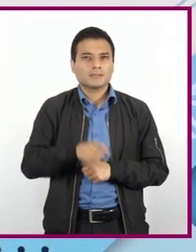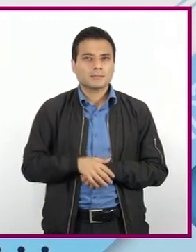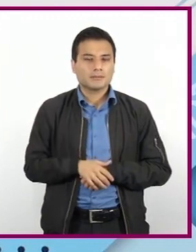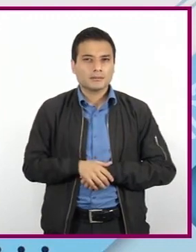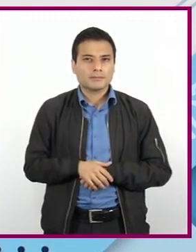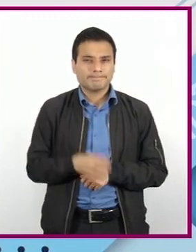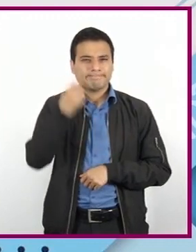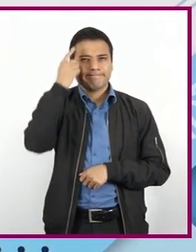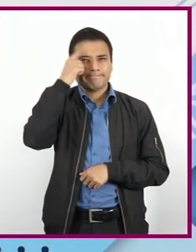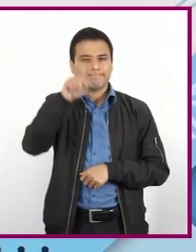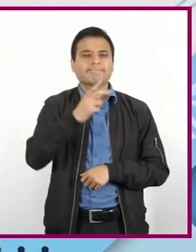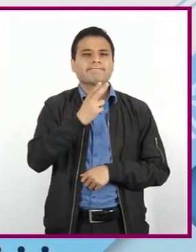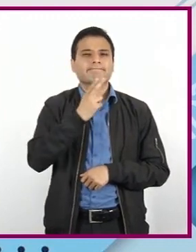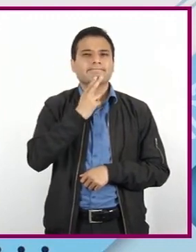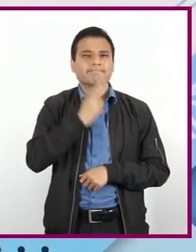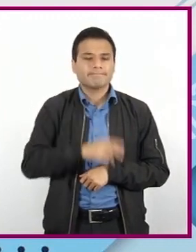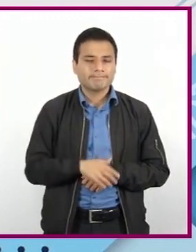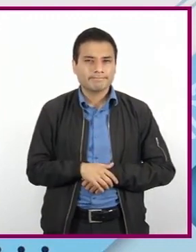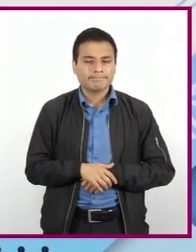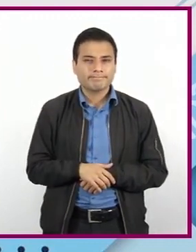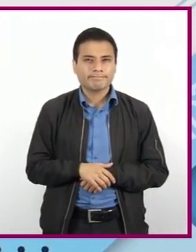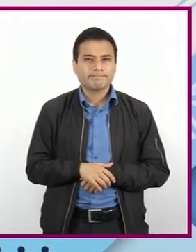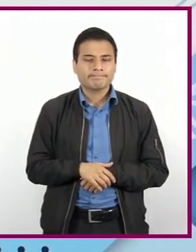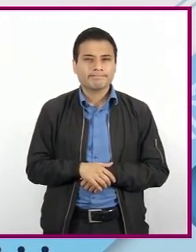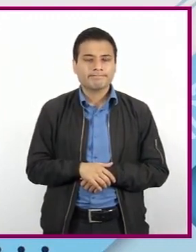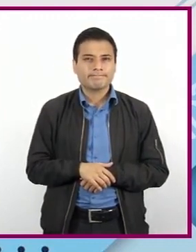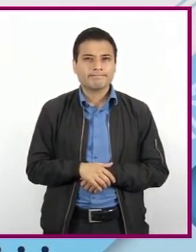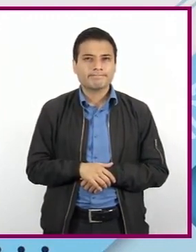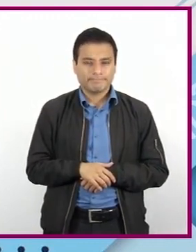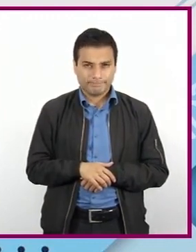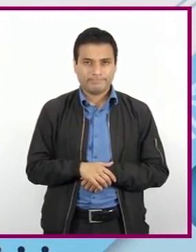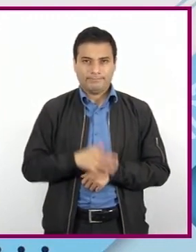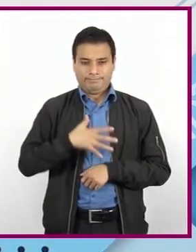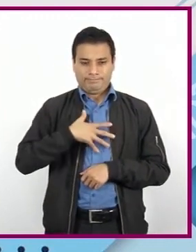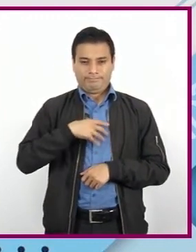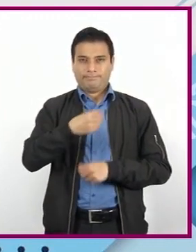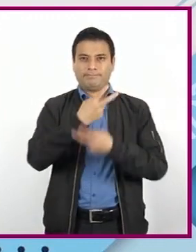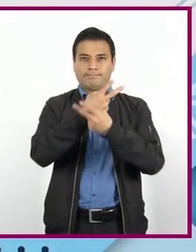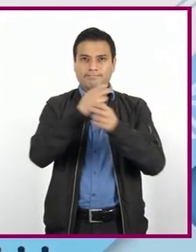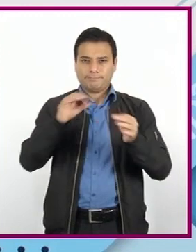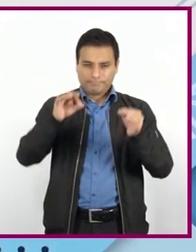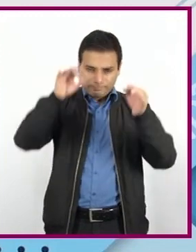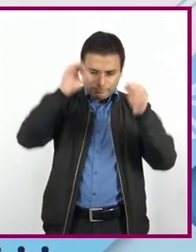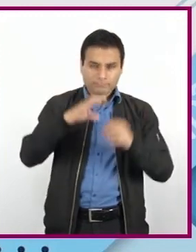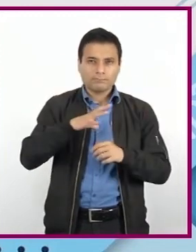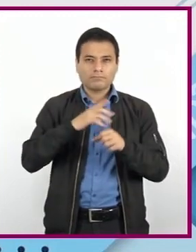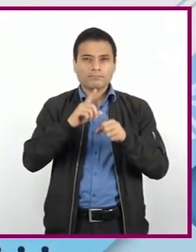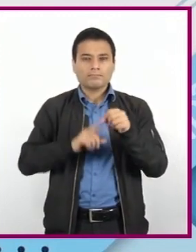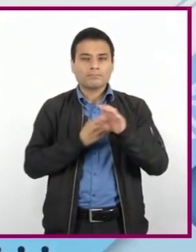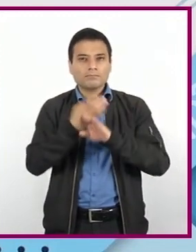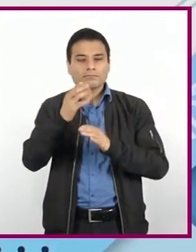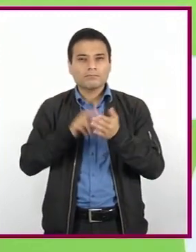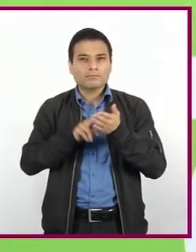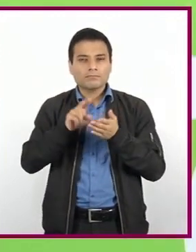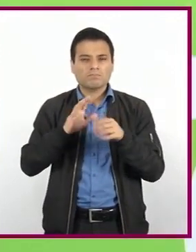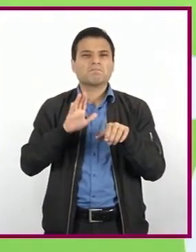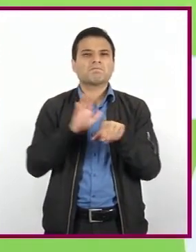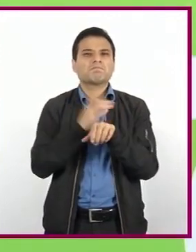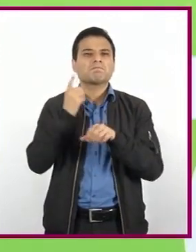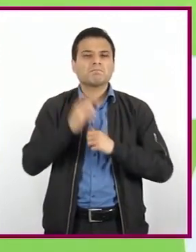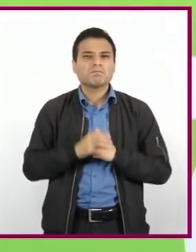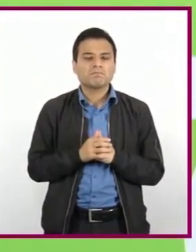se utilizan actualmente? ¿Por qué en una radiografía se observan zonas claras y oscuras? Si